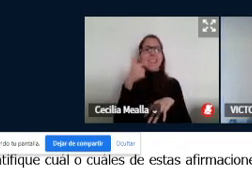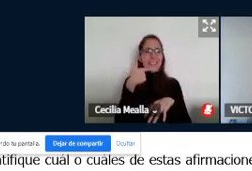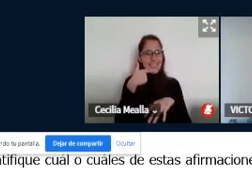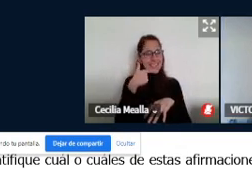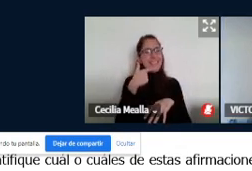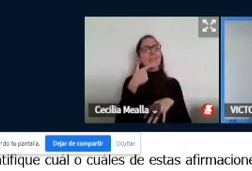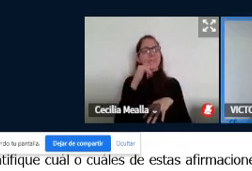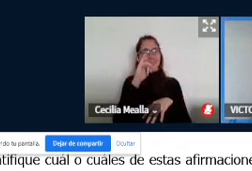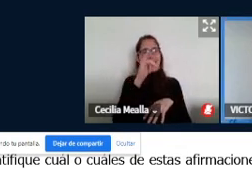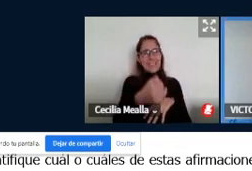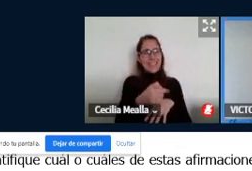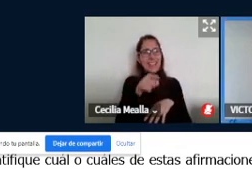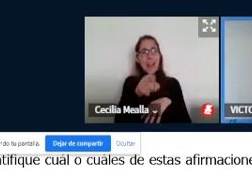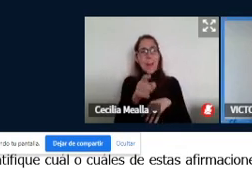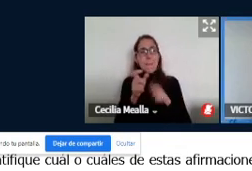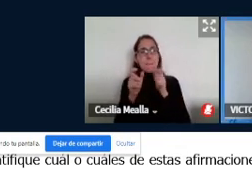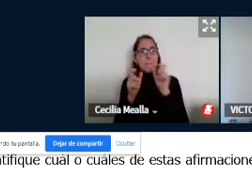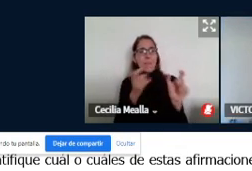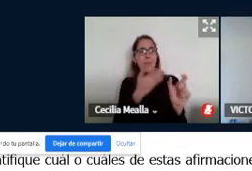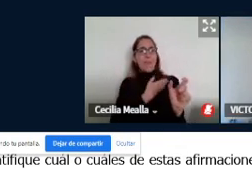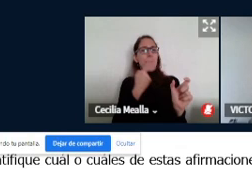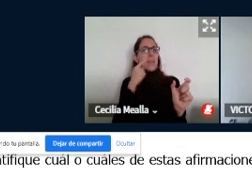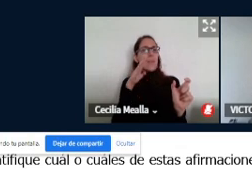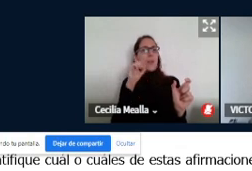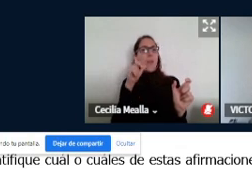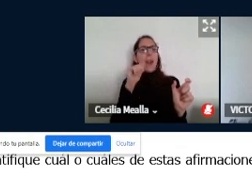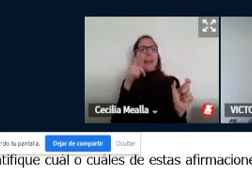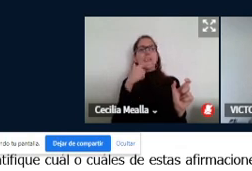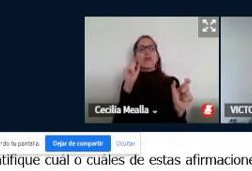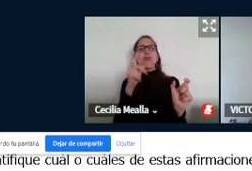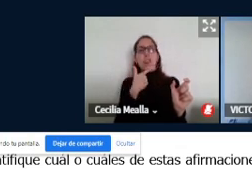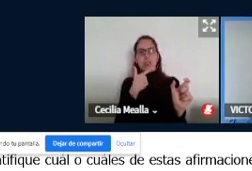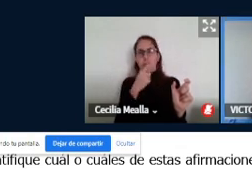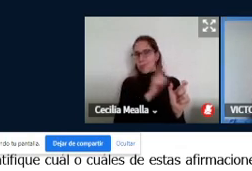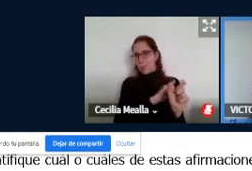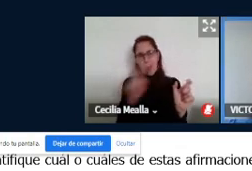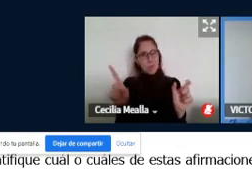elásticas. Tenemos mucha ansiedad, dice Sofía y se ríe.